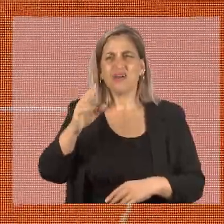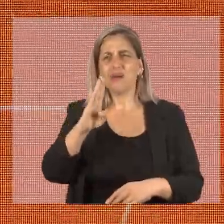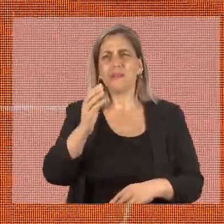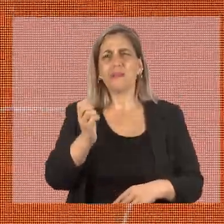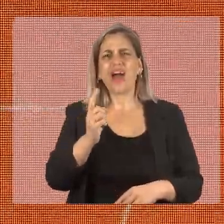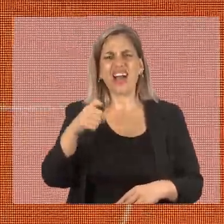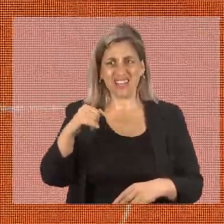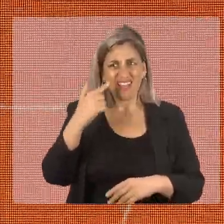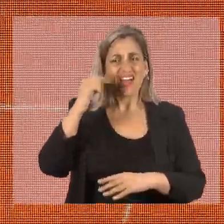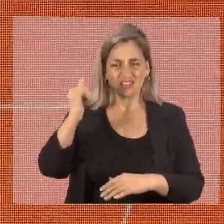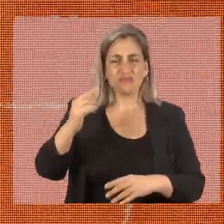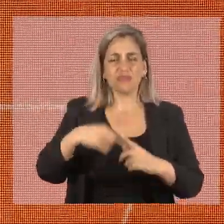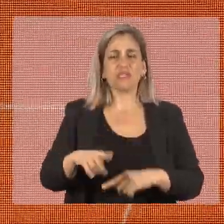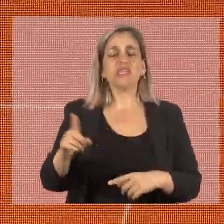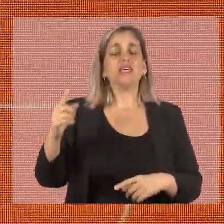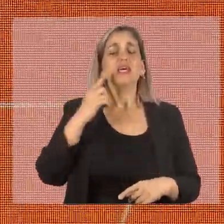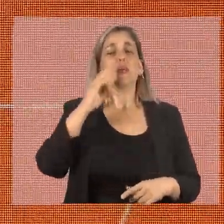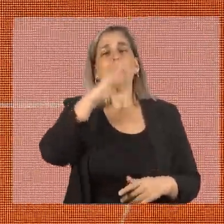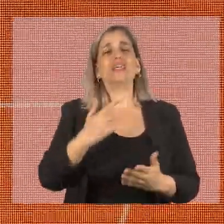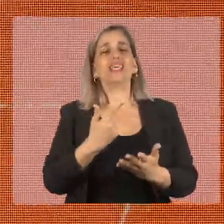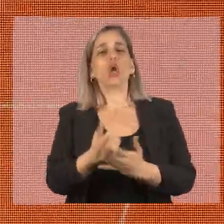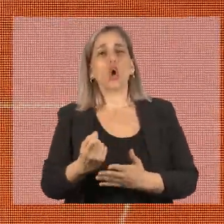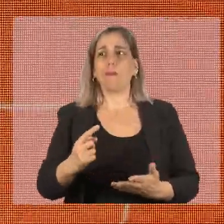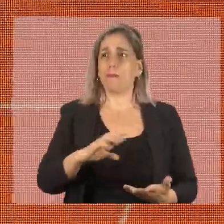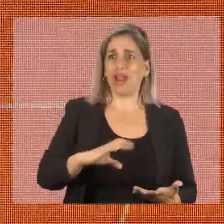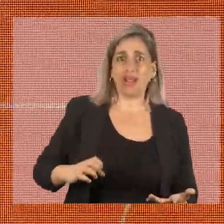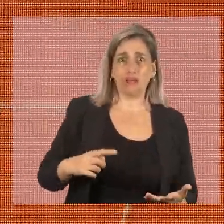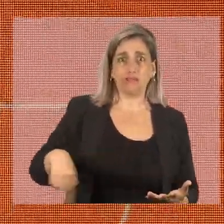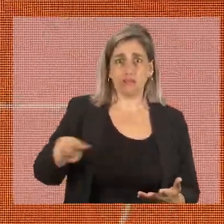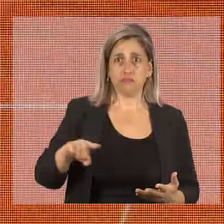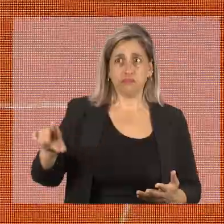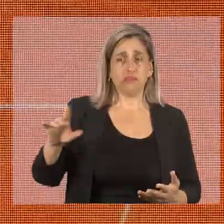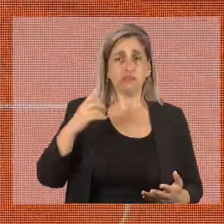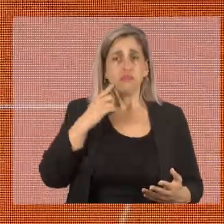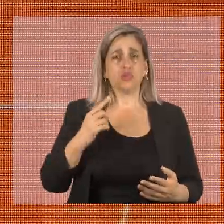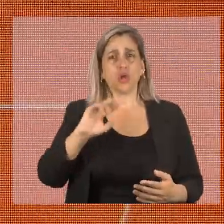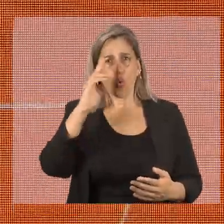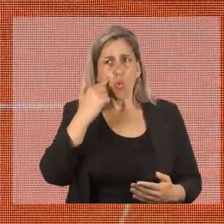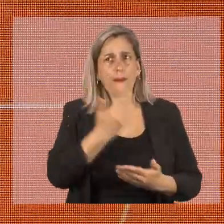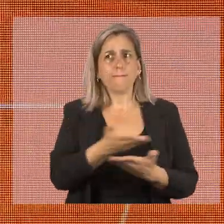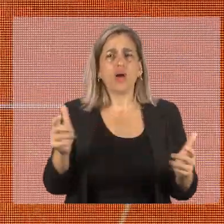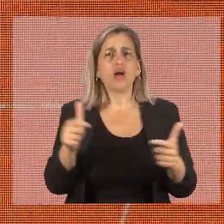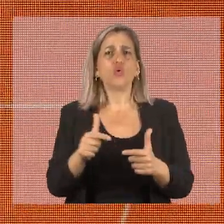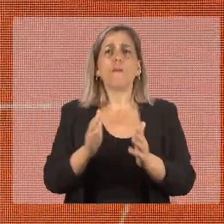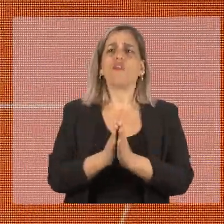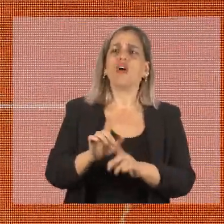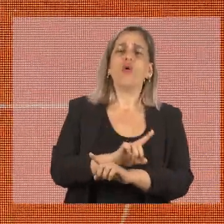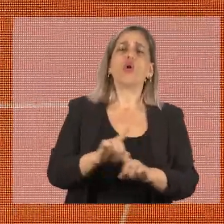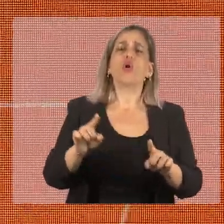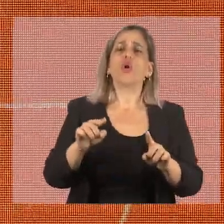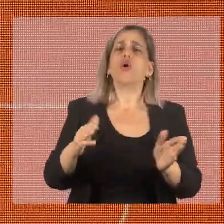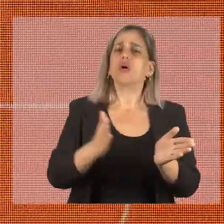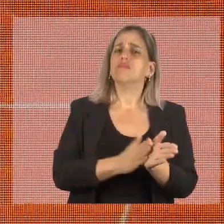así si me equivoco. Y Brasil, las compras estatales. Uruguay en esa reunión pidió dejar constancia expresa de que no